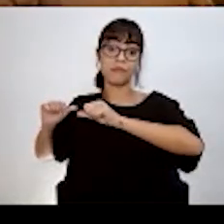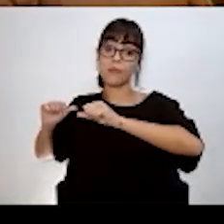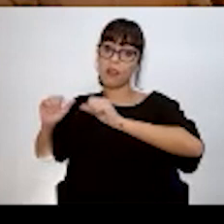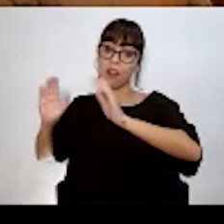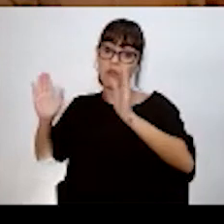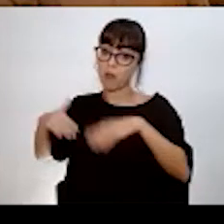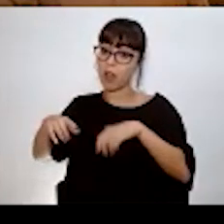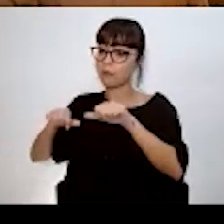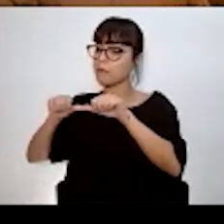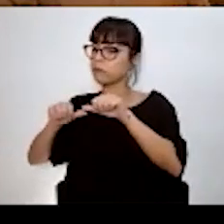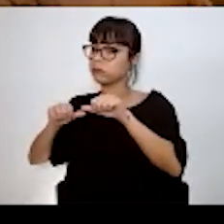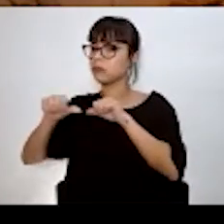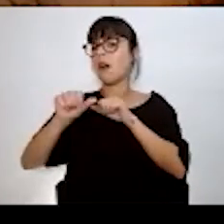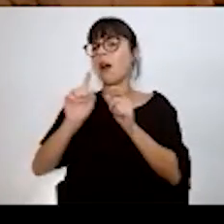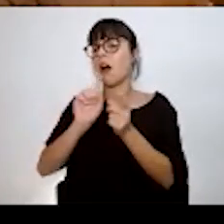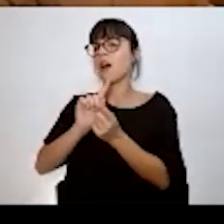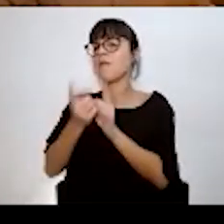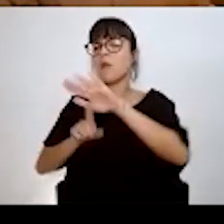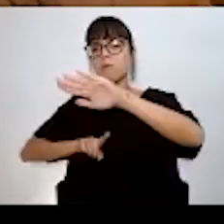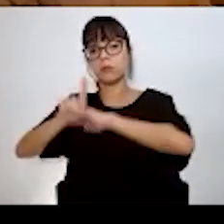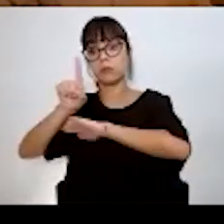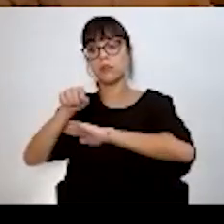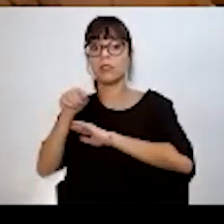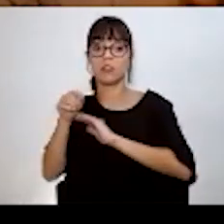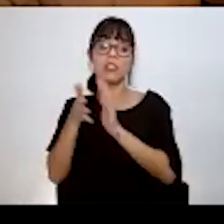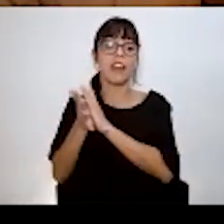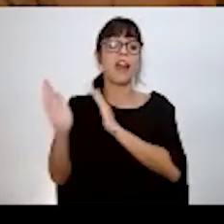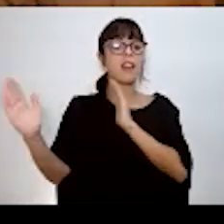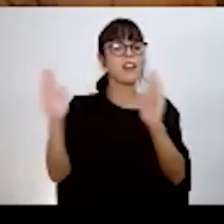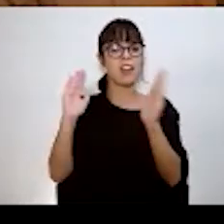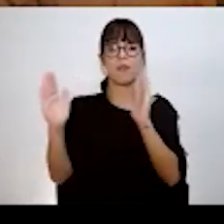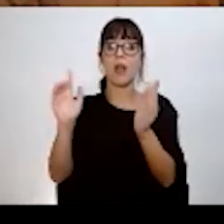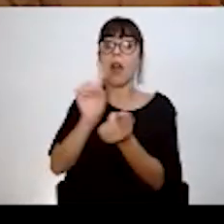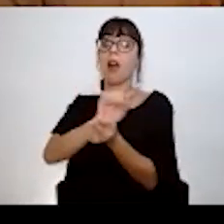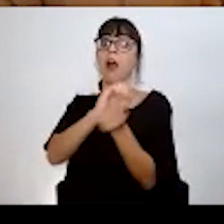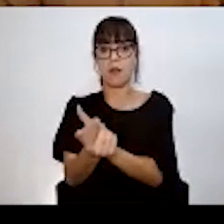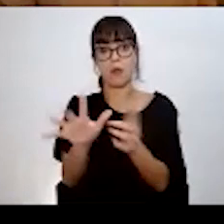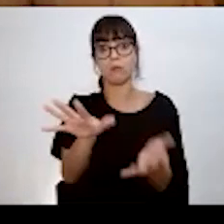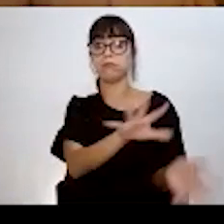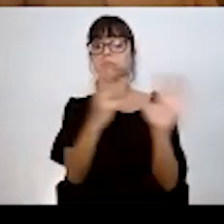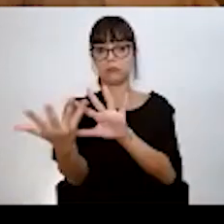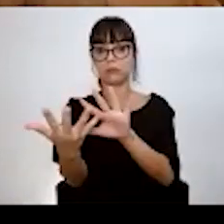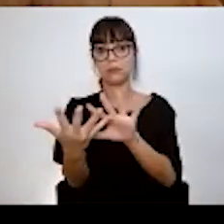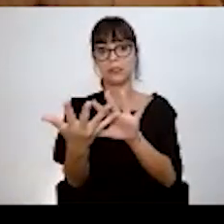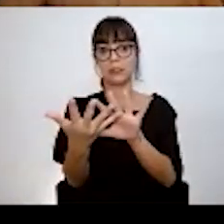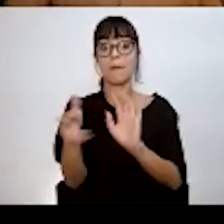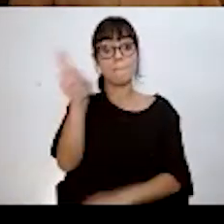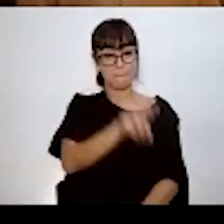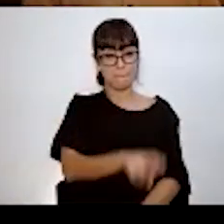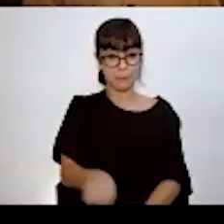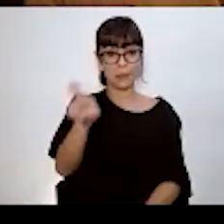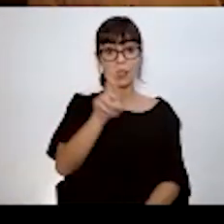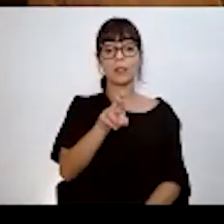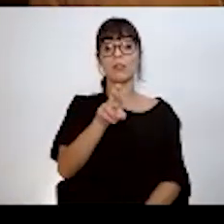nos encontramos con un momento de cambio muy muy importante. Insisto, uno de los elementos centrales para comprender